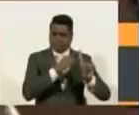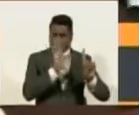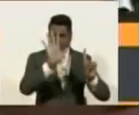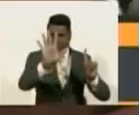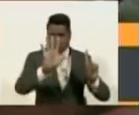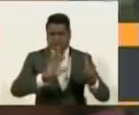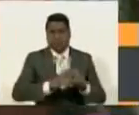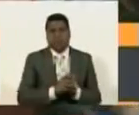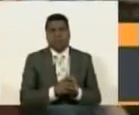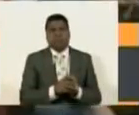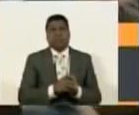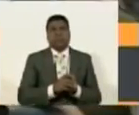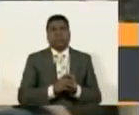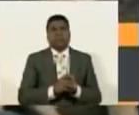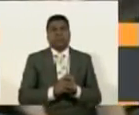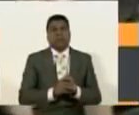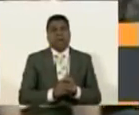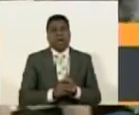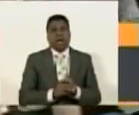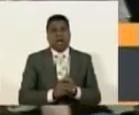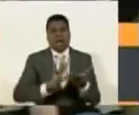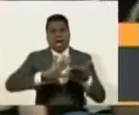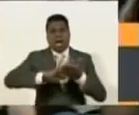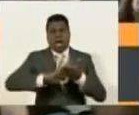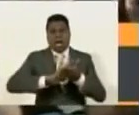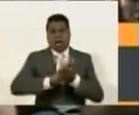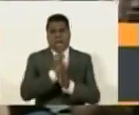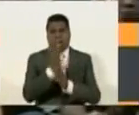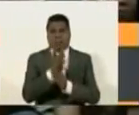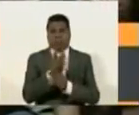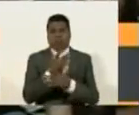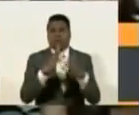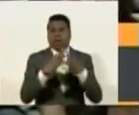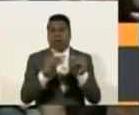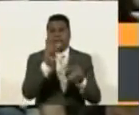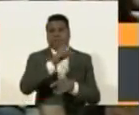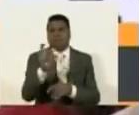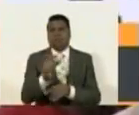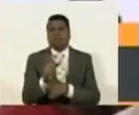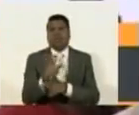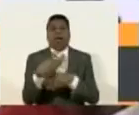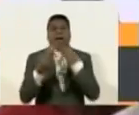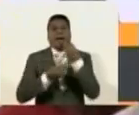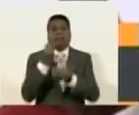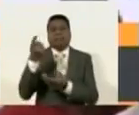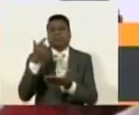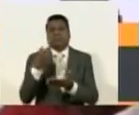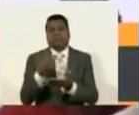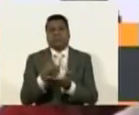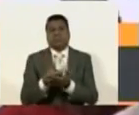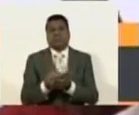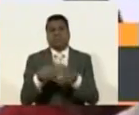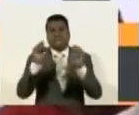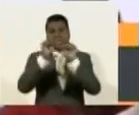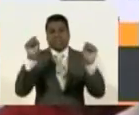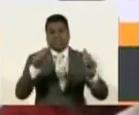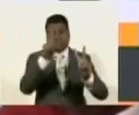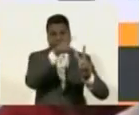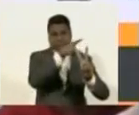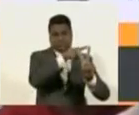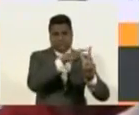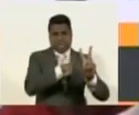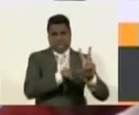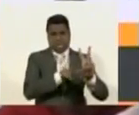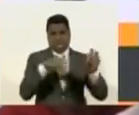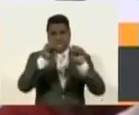que se acabe la impunidad. Que se acabe la impunidad. construir un nuevo sistema económico